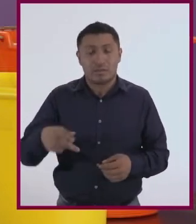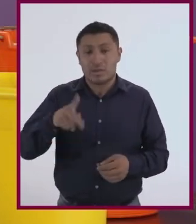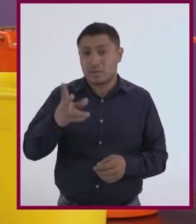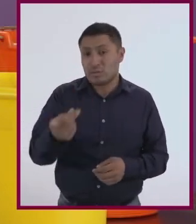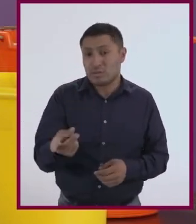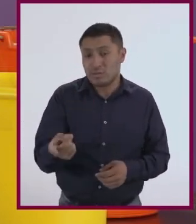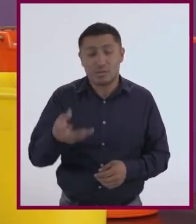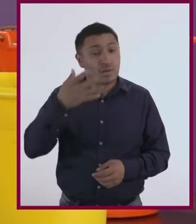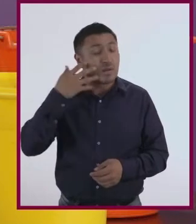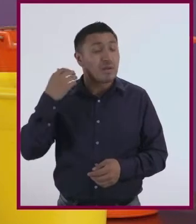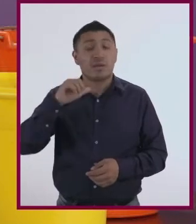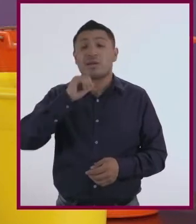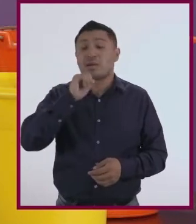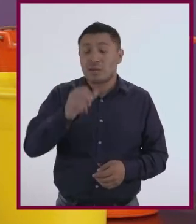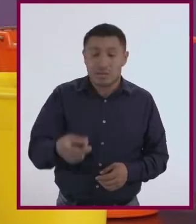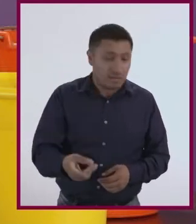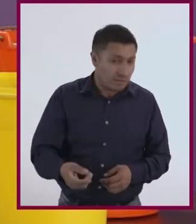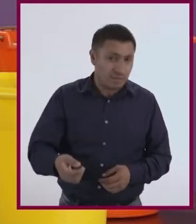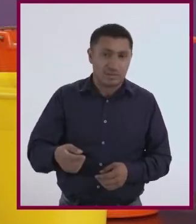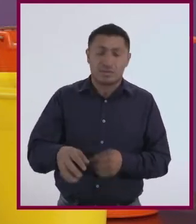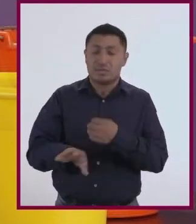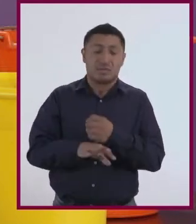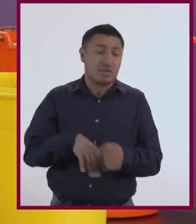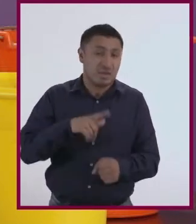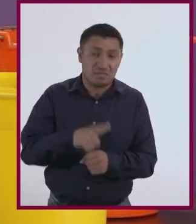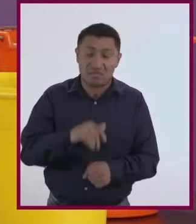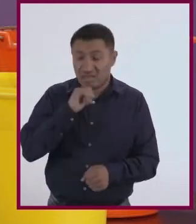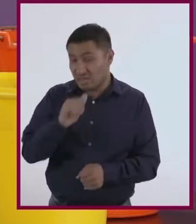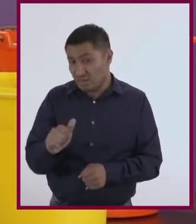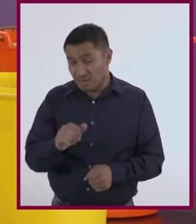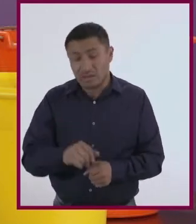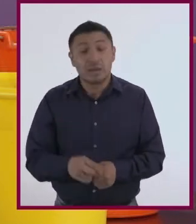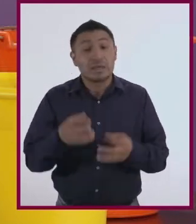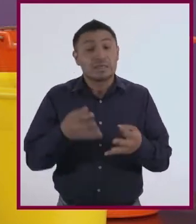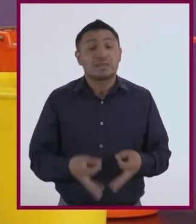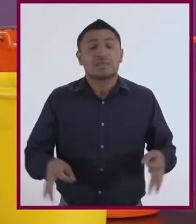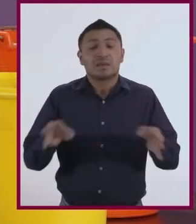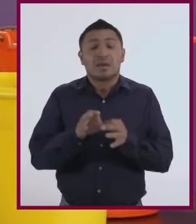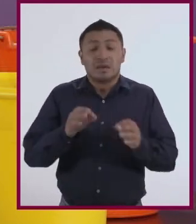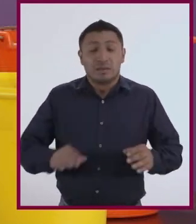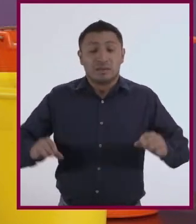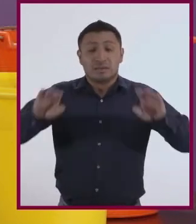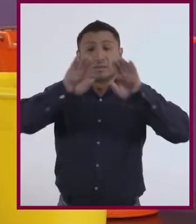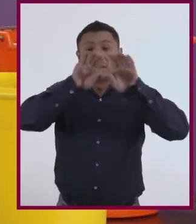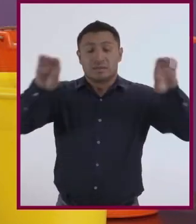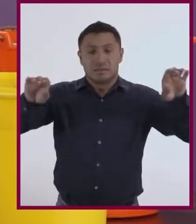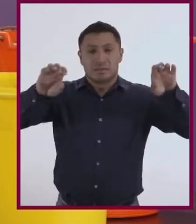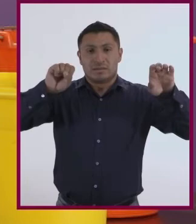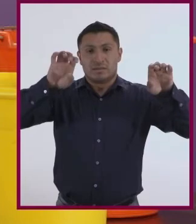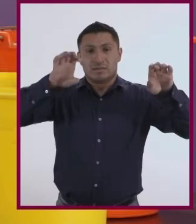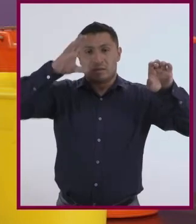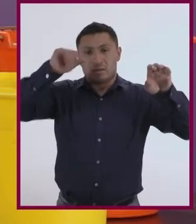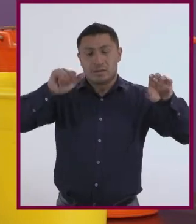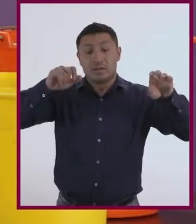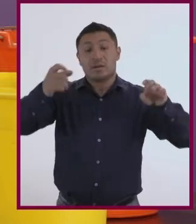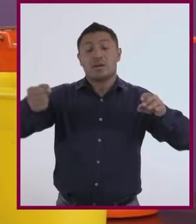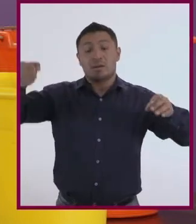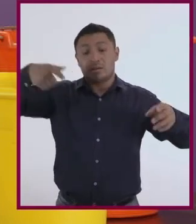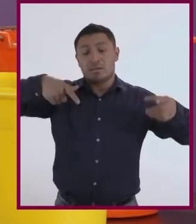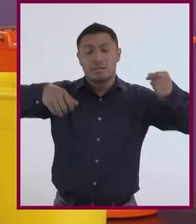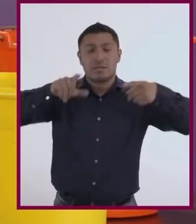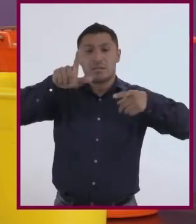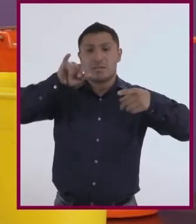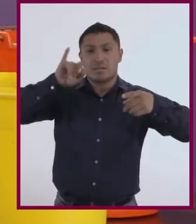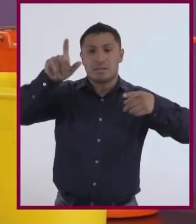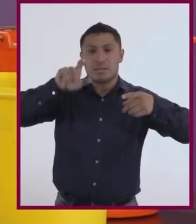excremento de perros, gatos o animales carnívoros. Algo importante es que la capa de hasta arriba sea de materia seca y también ir agregando el